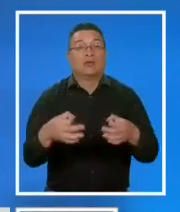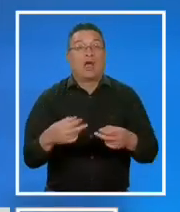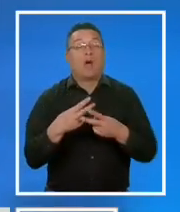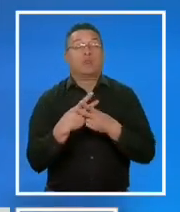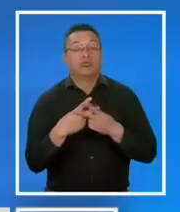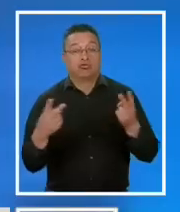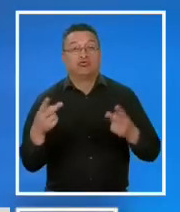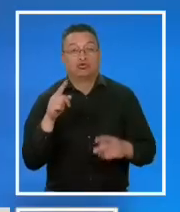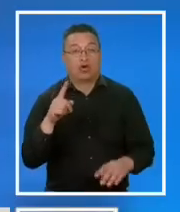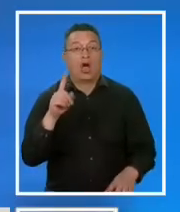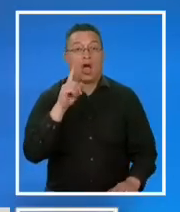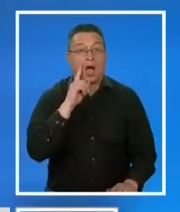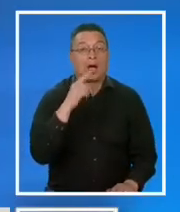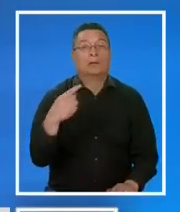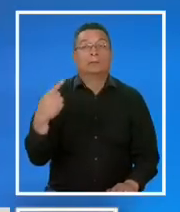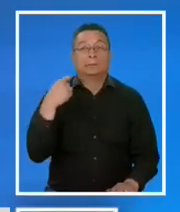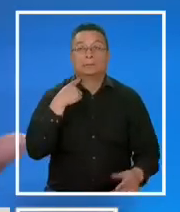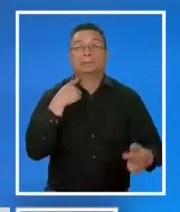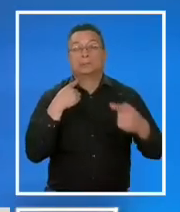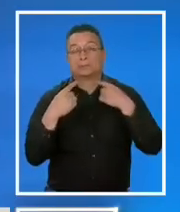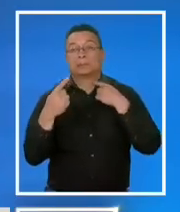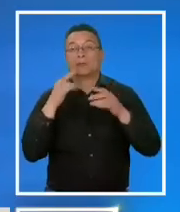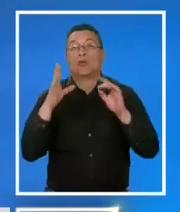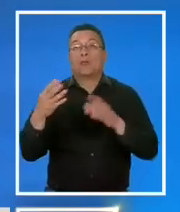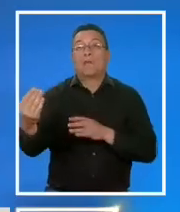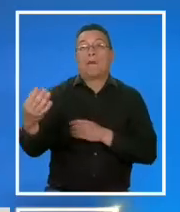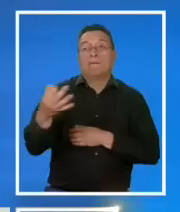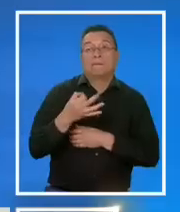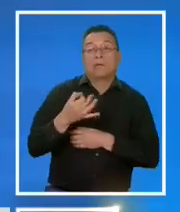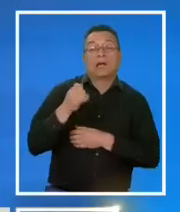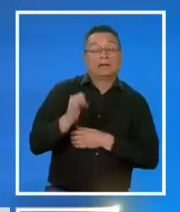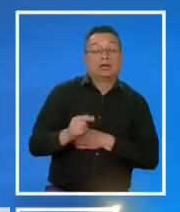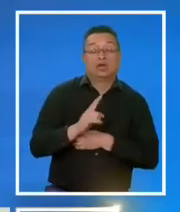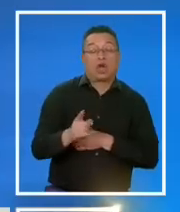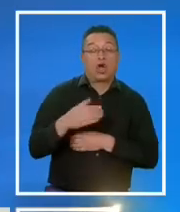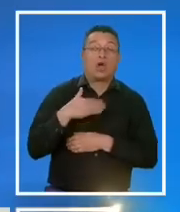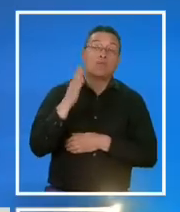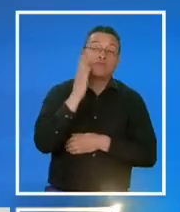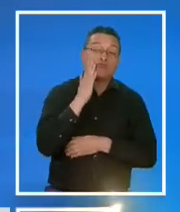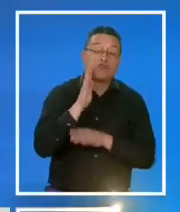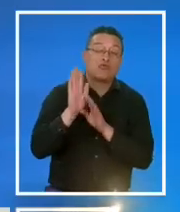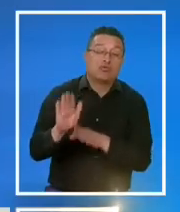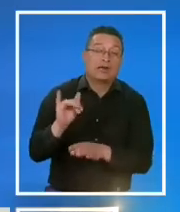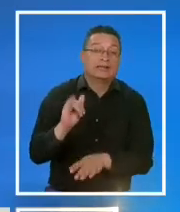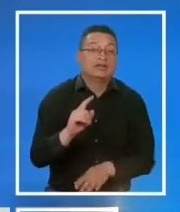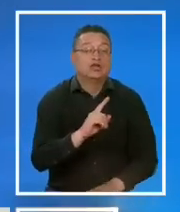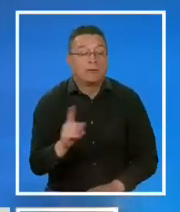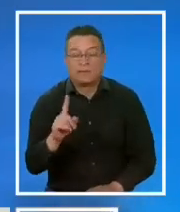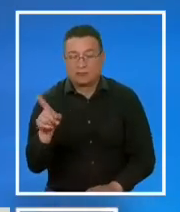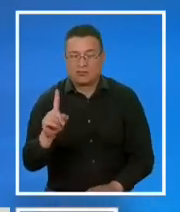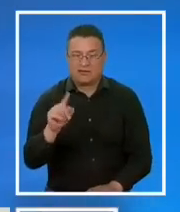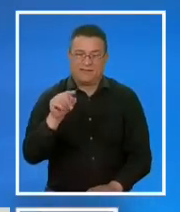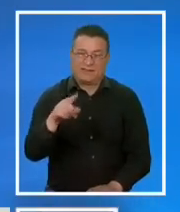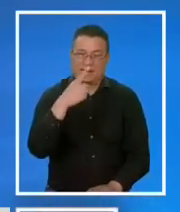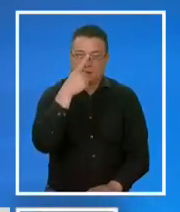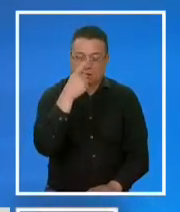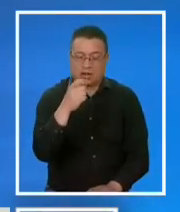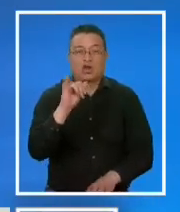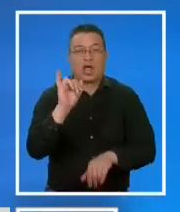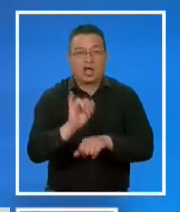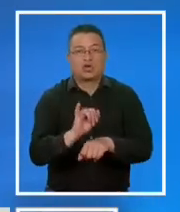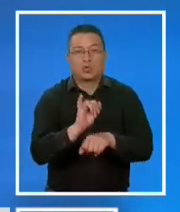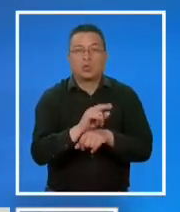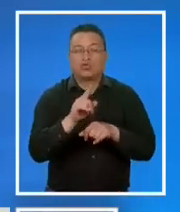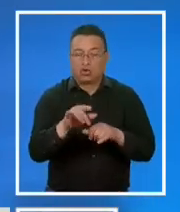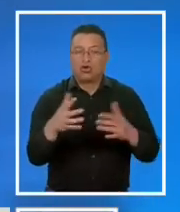que tenemos a sometido a que si me hablaron no me hablaron si me cae bien no me cae bien porque esto es muy serio es la institucionalidad